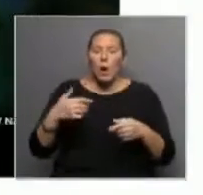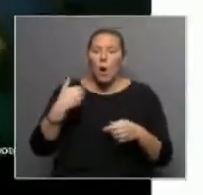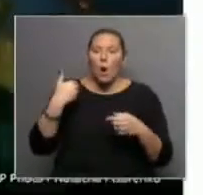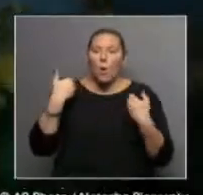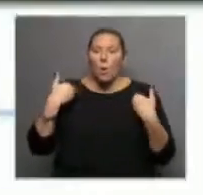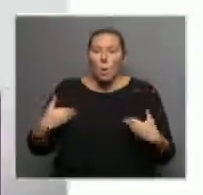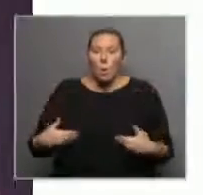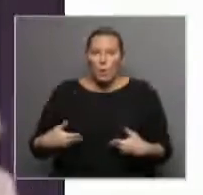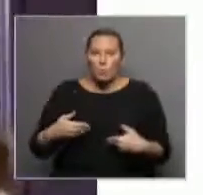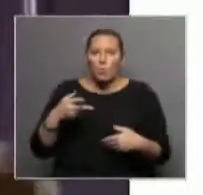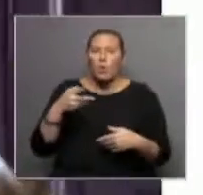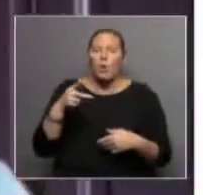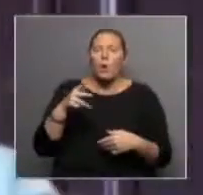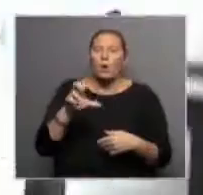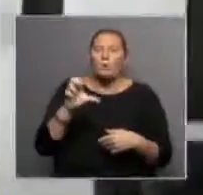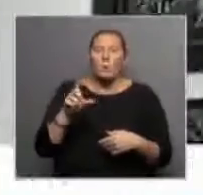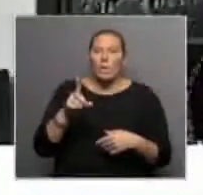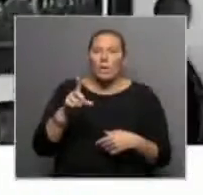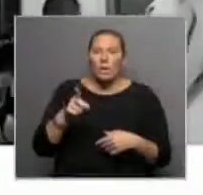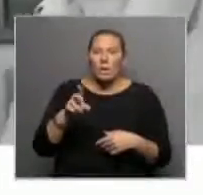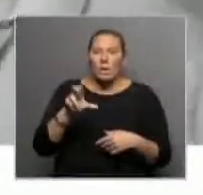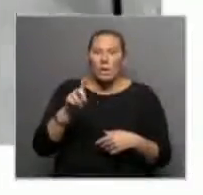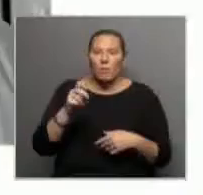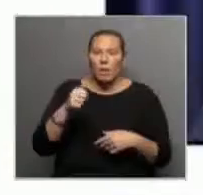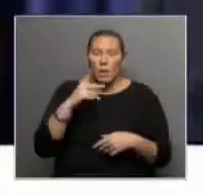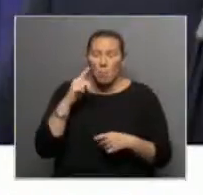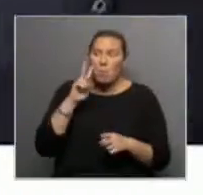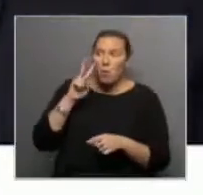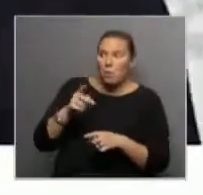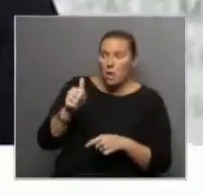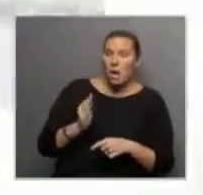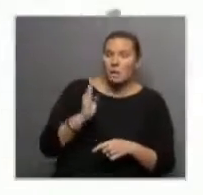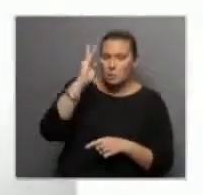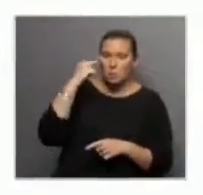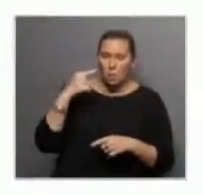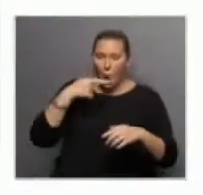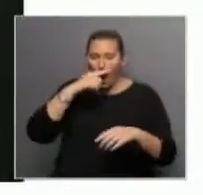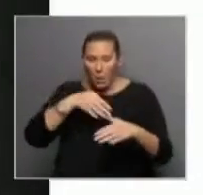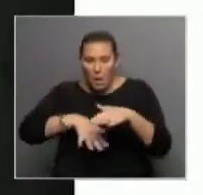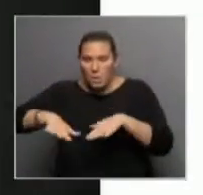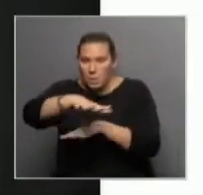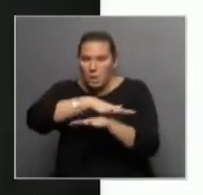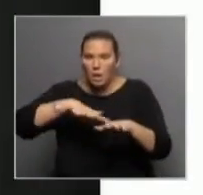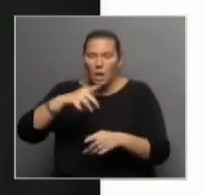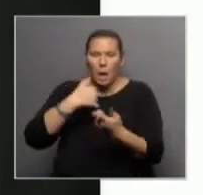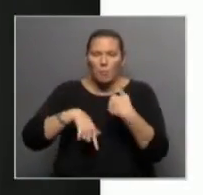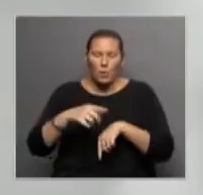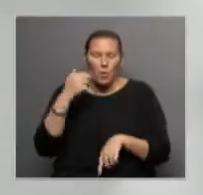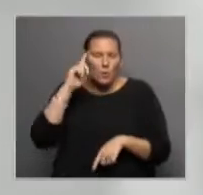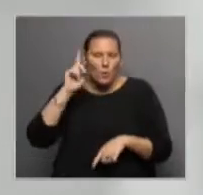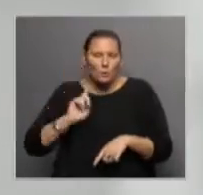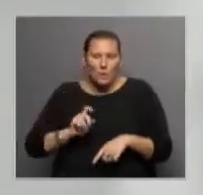Che Guevara en Bolivia. Se lo cruzan en el ascensor y en el palier, pero ignoran que Luis